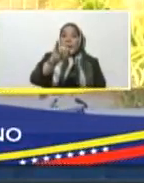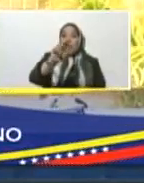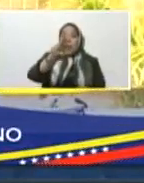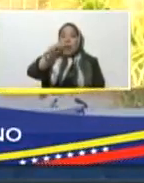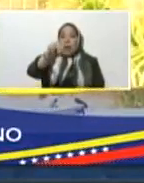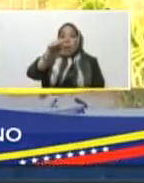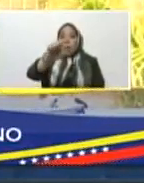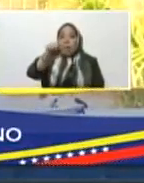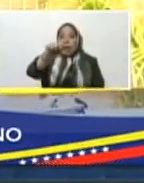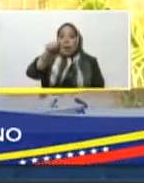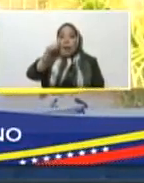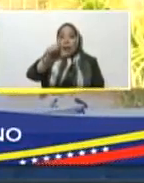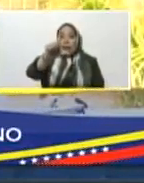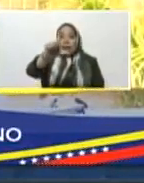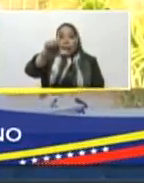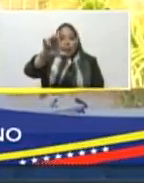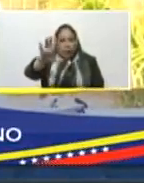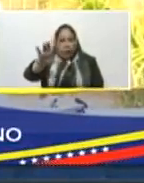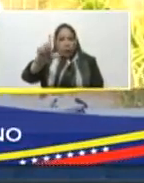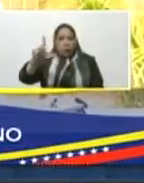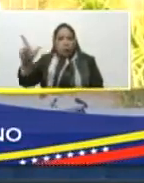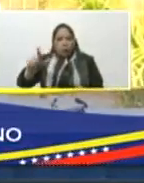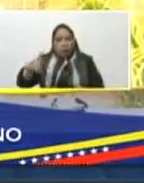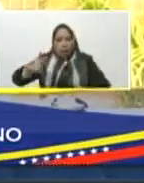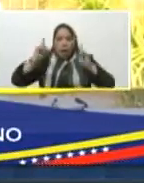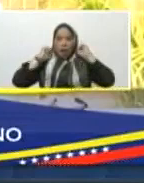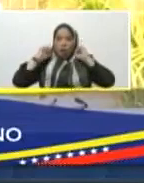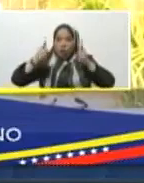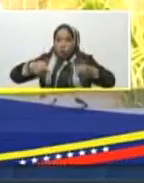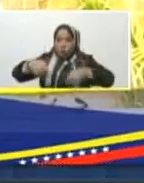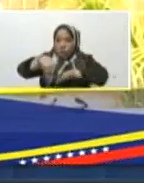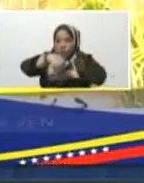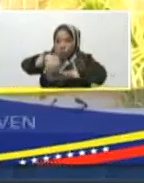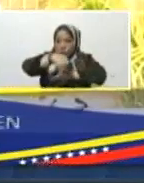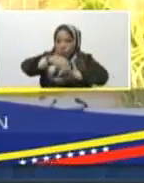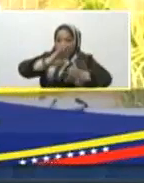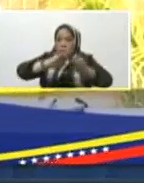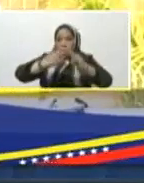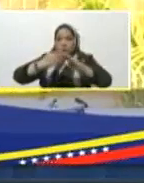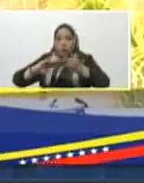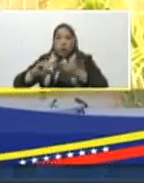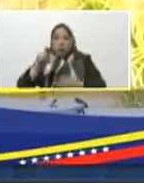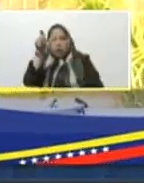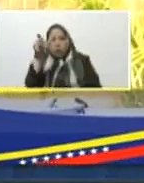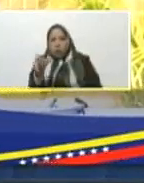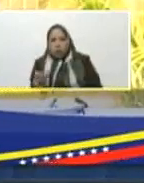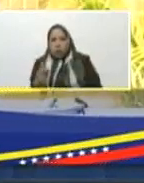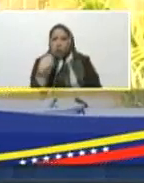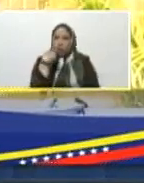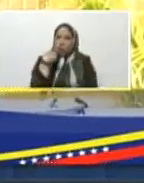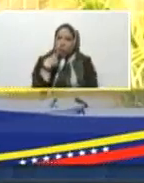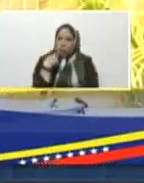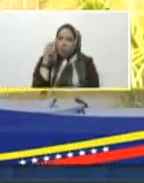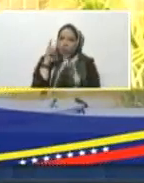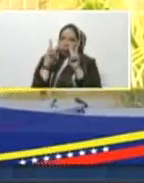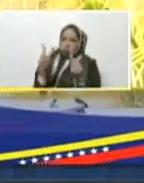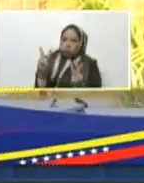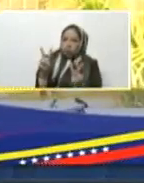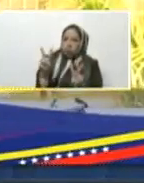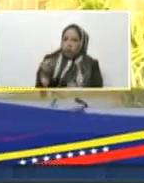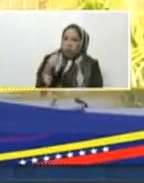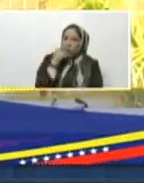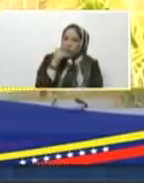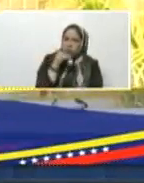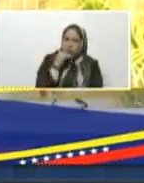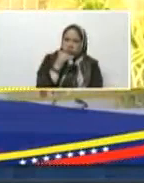La comuna Indio Rangel, que queda en toda la autopista. Y Pimentel, yo lo veía raro. Como que estuviera aquí